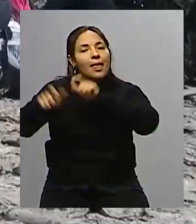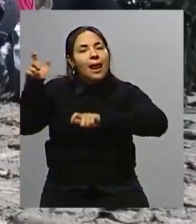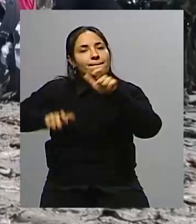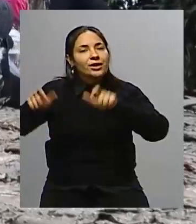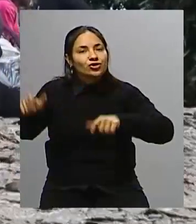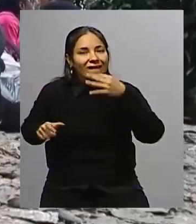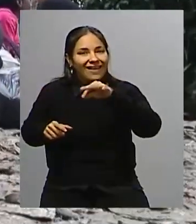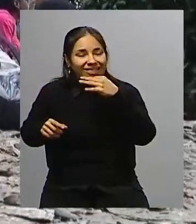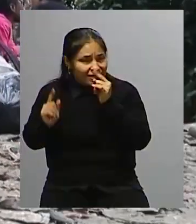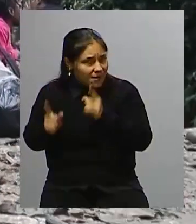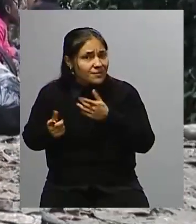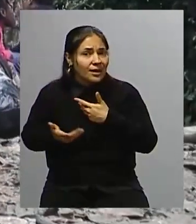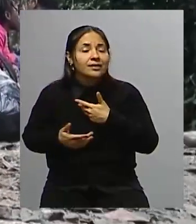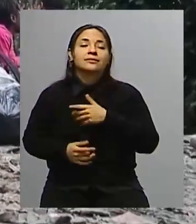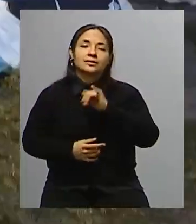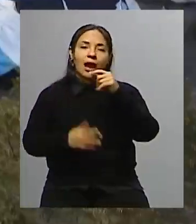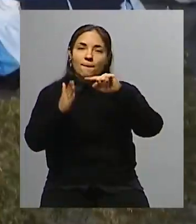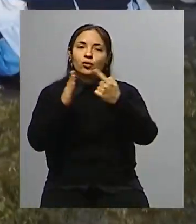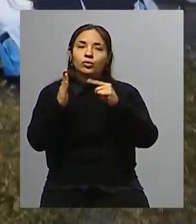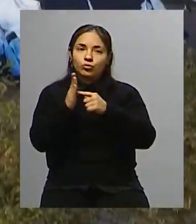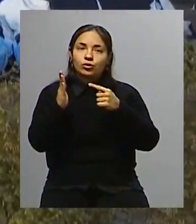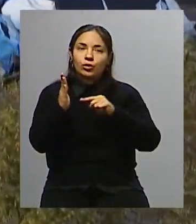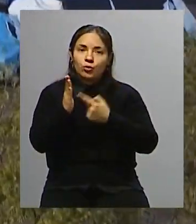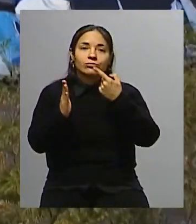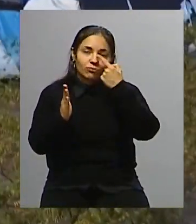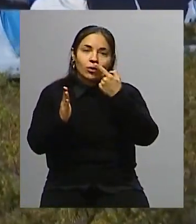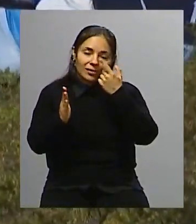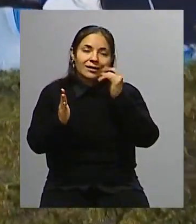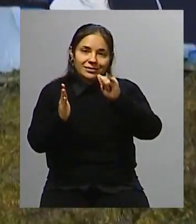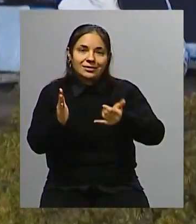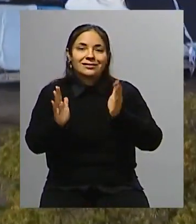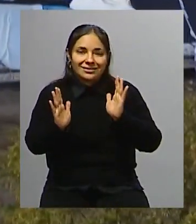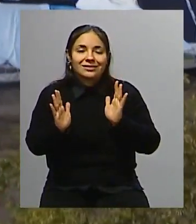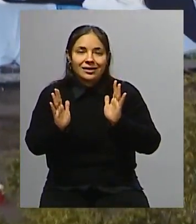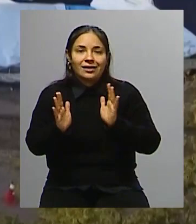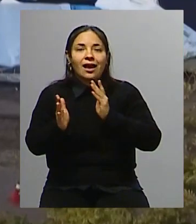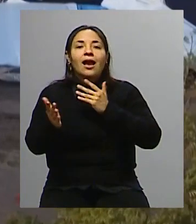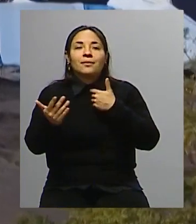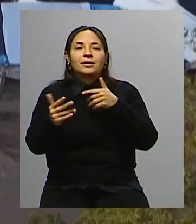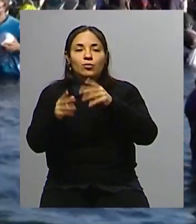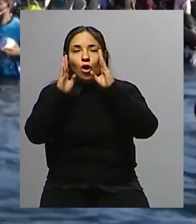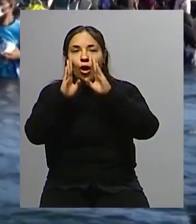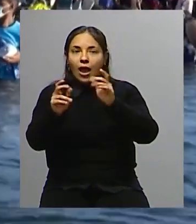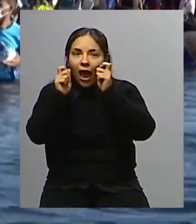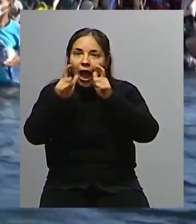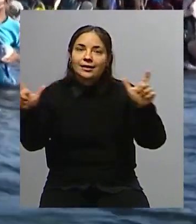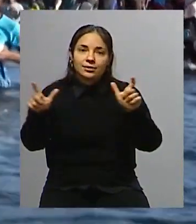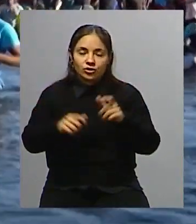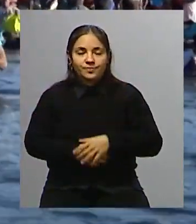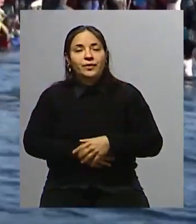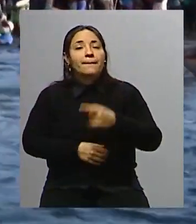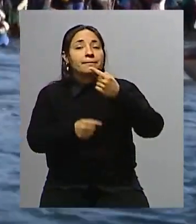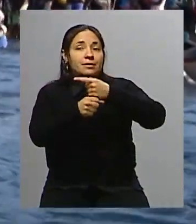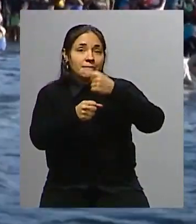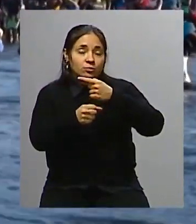No, ahí hay varios puntos sumamente interesantes, digamos, a dónde echarle la atención, ¿no? En primer lugar, a